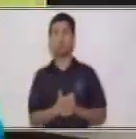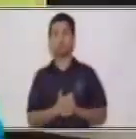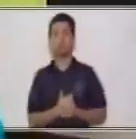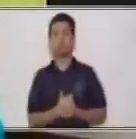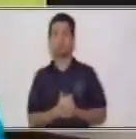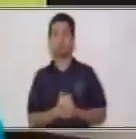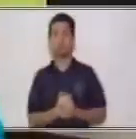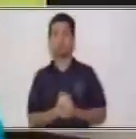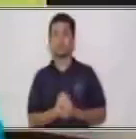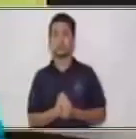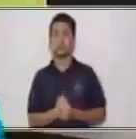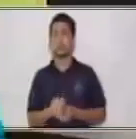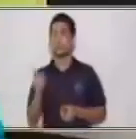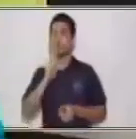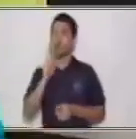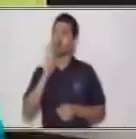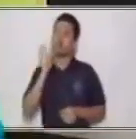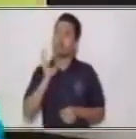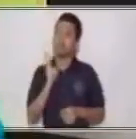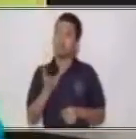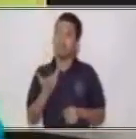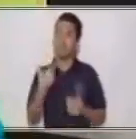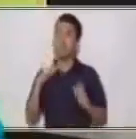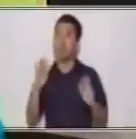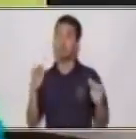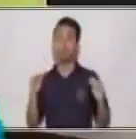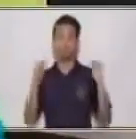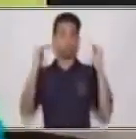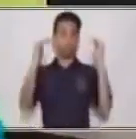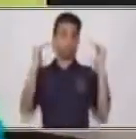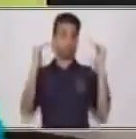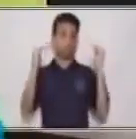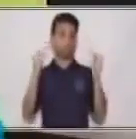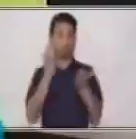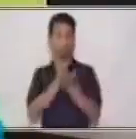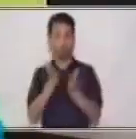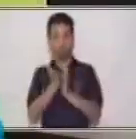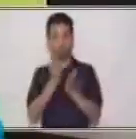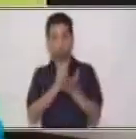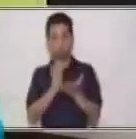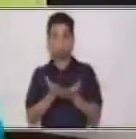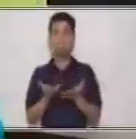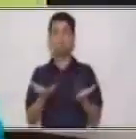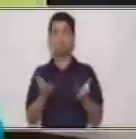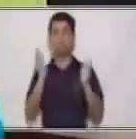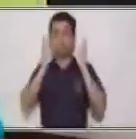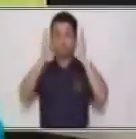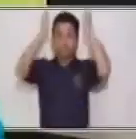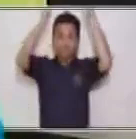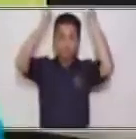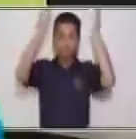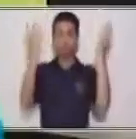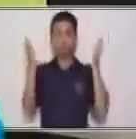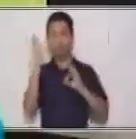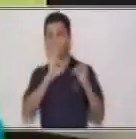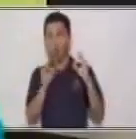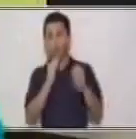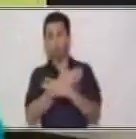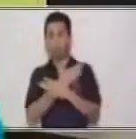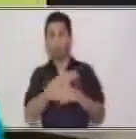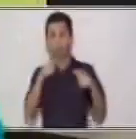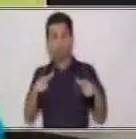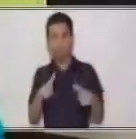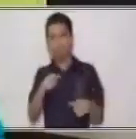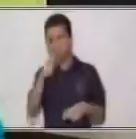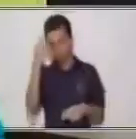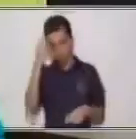es lo que siempre se da. Ya profesionalmente, un cocinero, un repostero, debe de saber cómo calcular para que